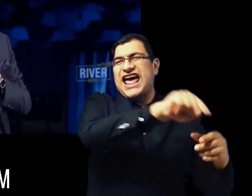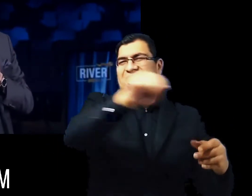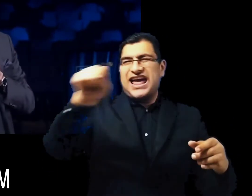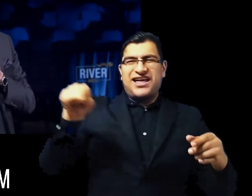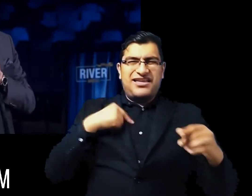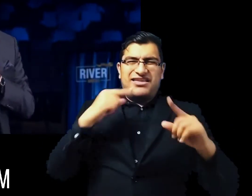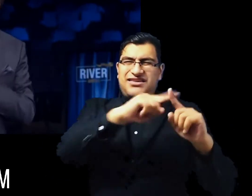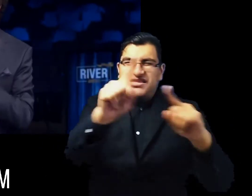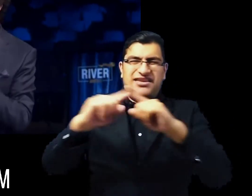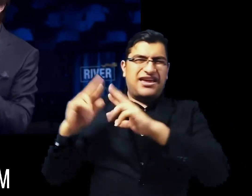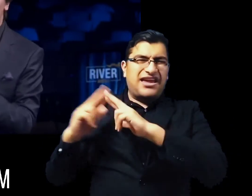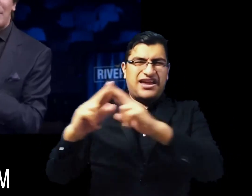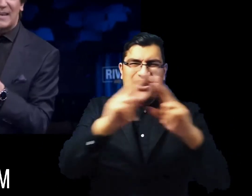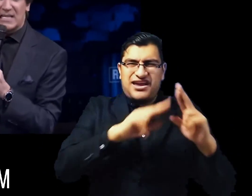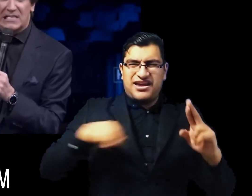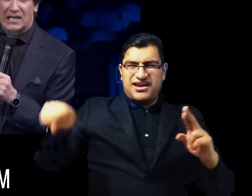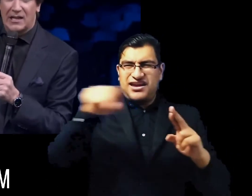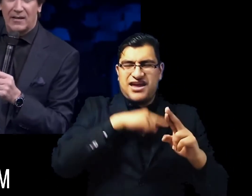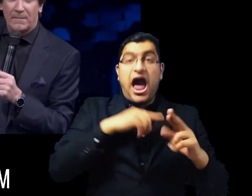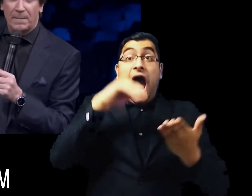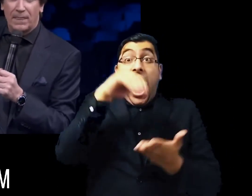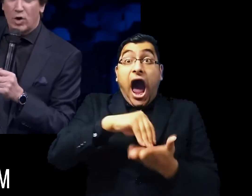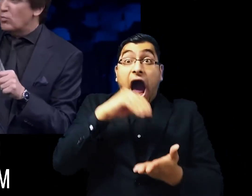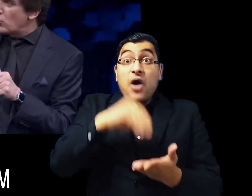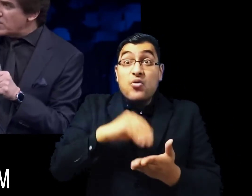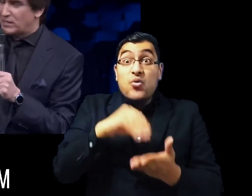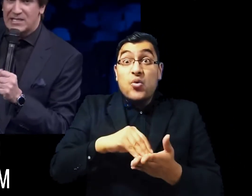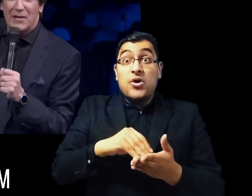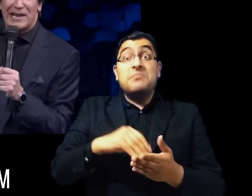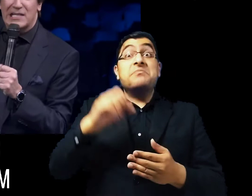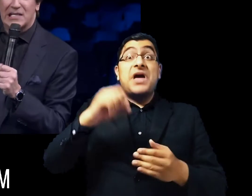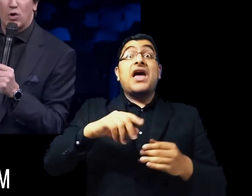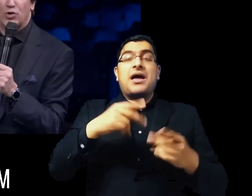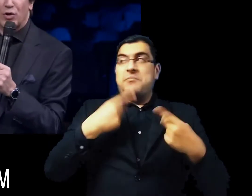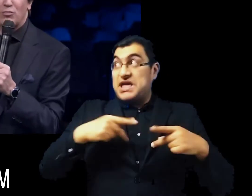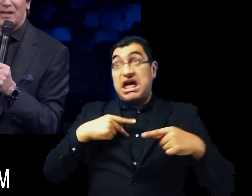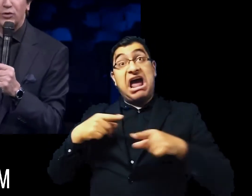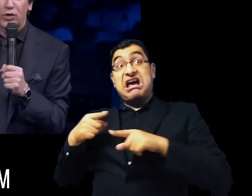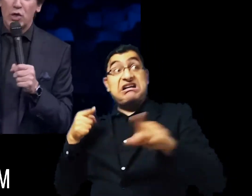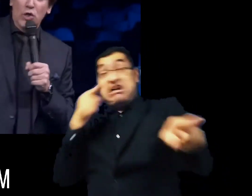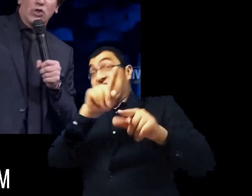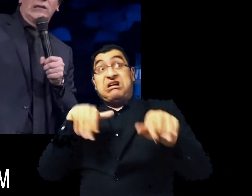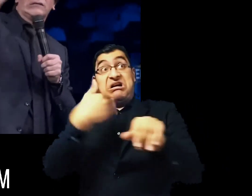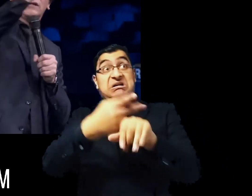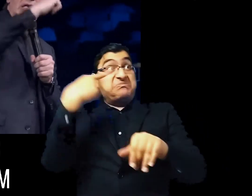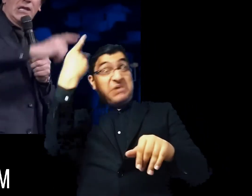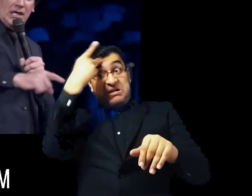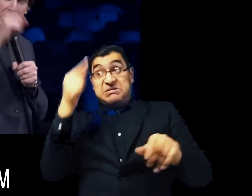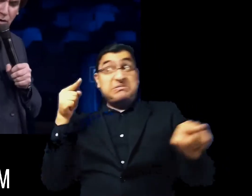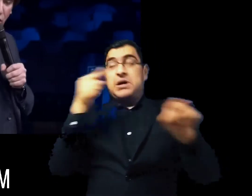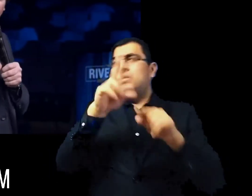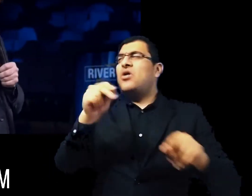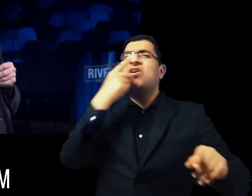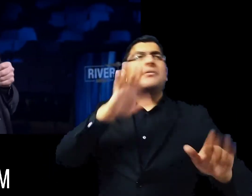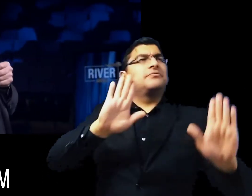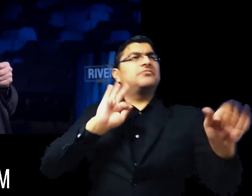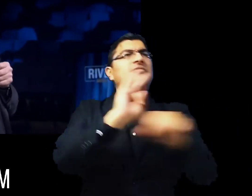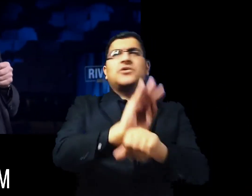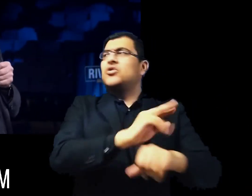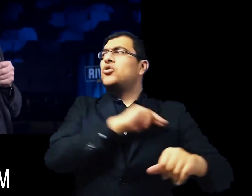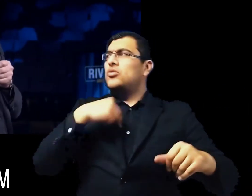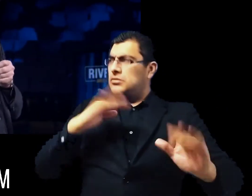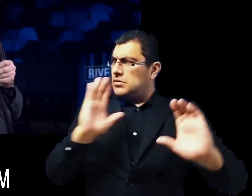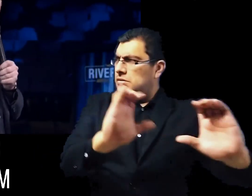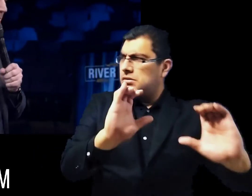representarnos, apenas la prensa como buitres se abalanzan contra un pastor, salten y digan, ojo que es nuestro